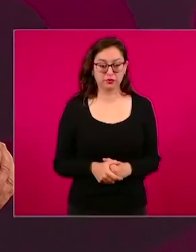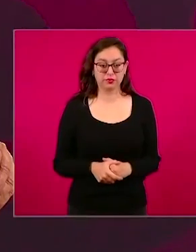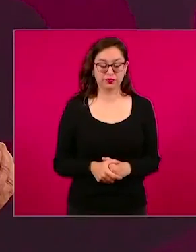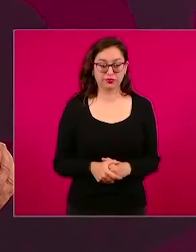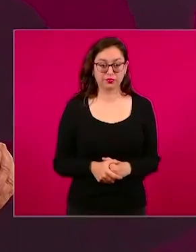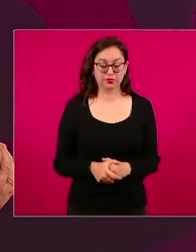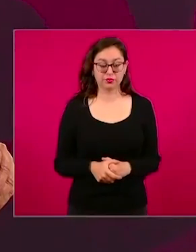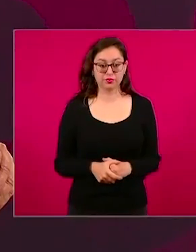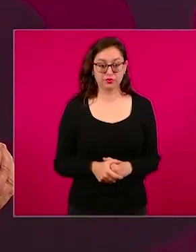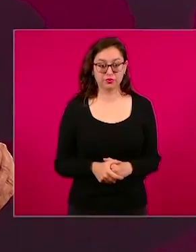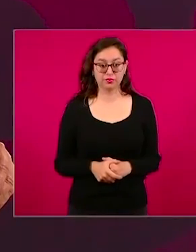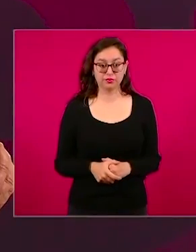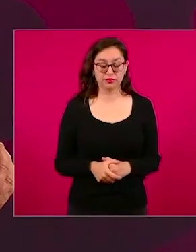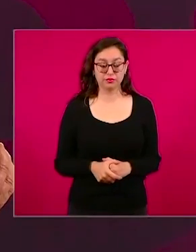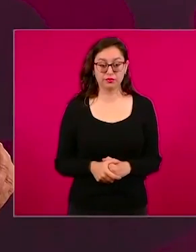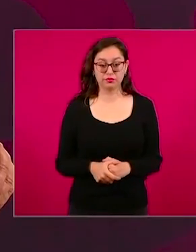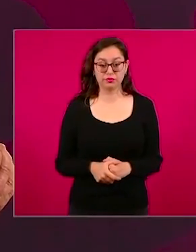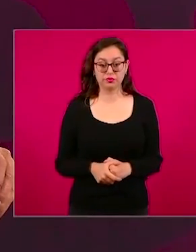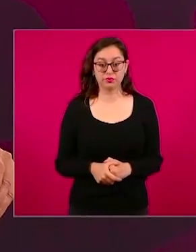deja